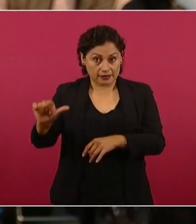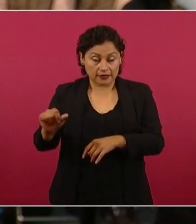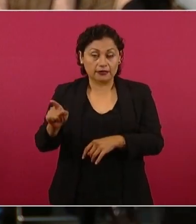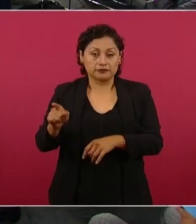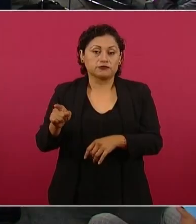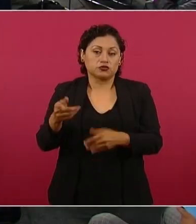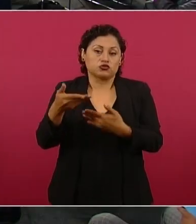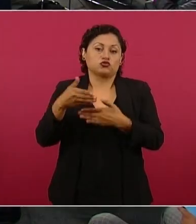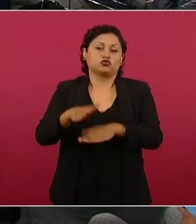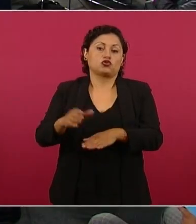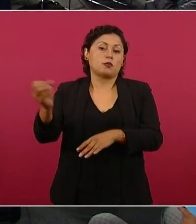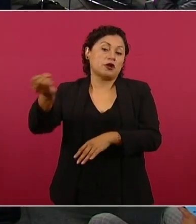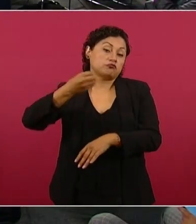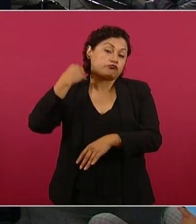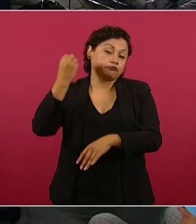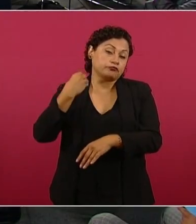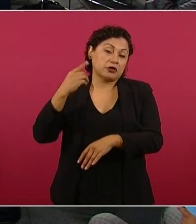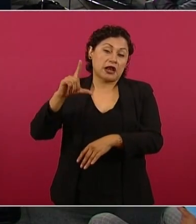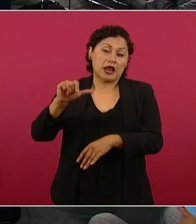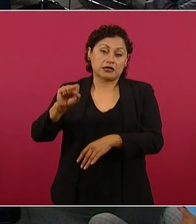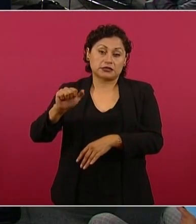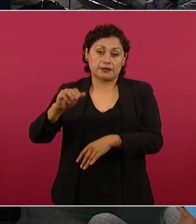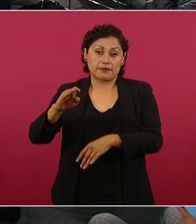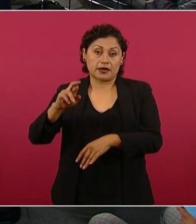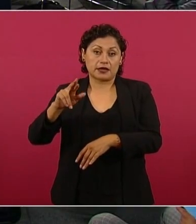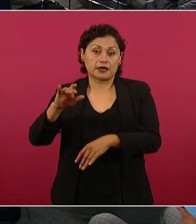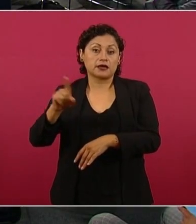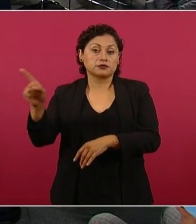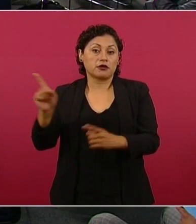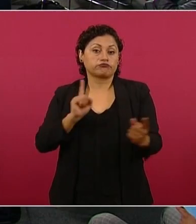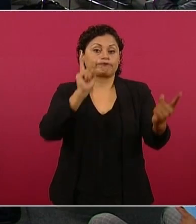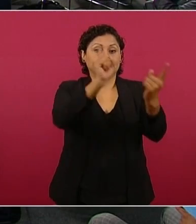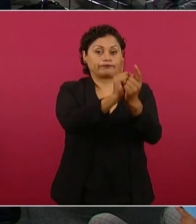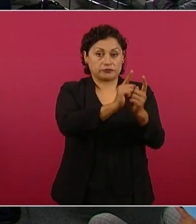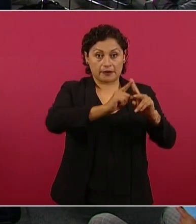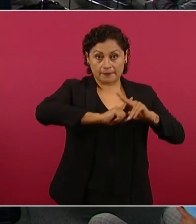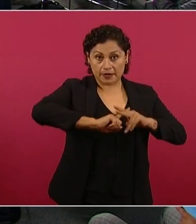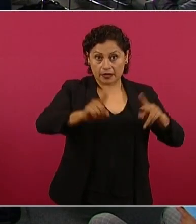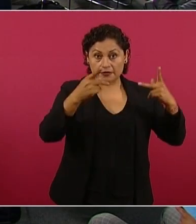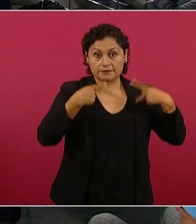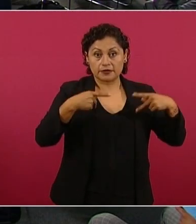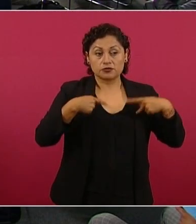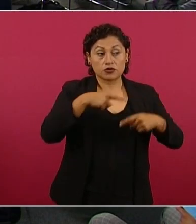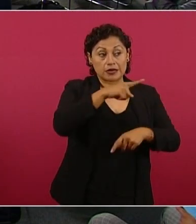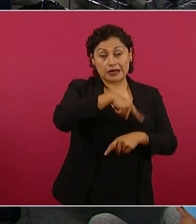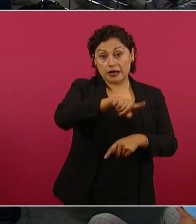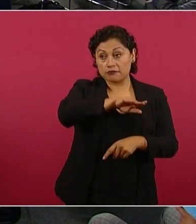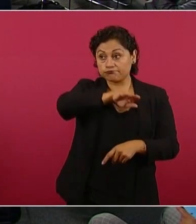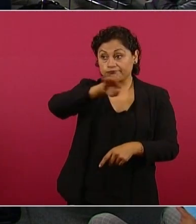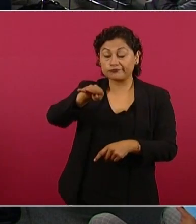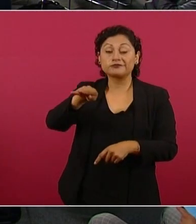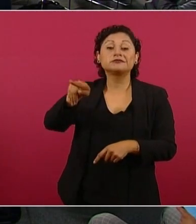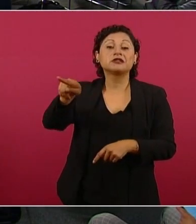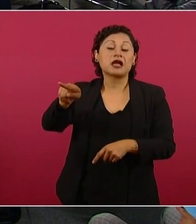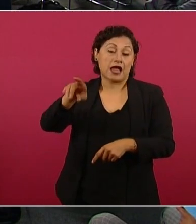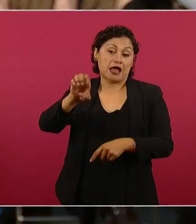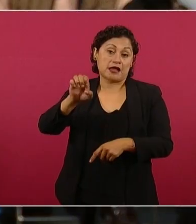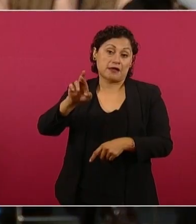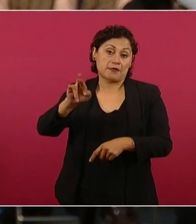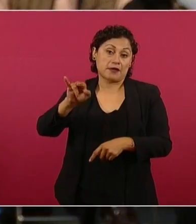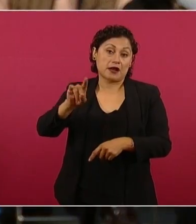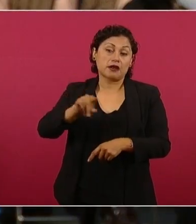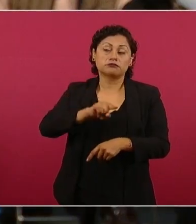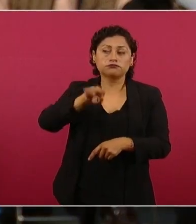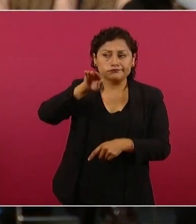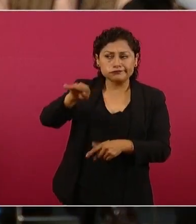Américas, en un encuentro con migrantes, le pidieron a él, al canciller, una reunión